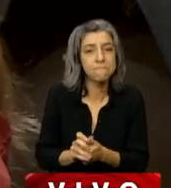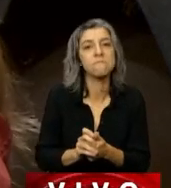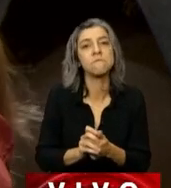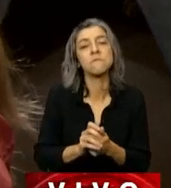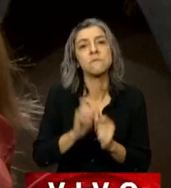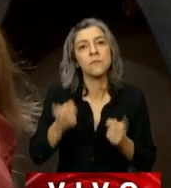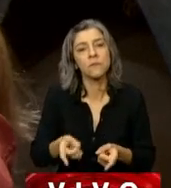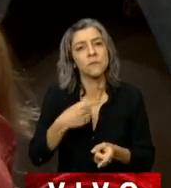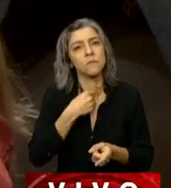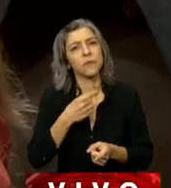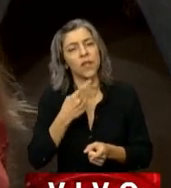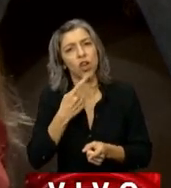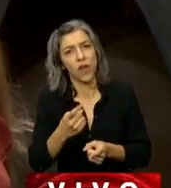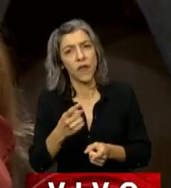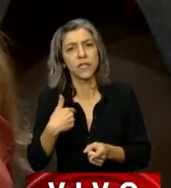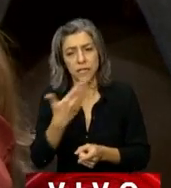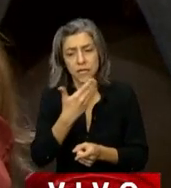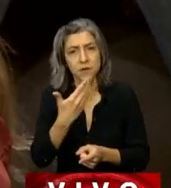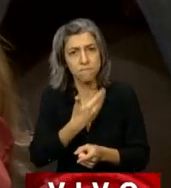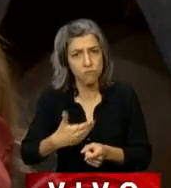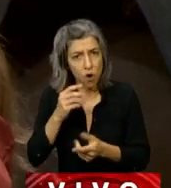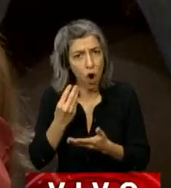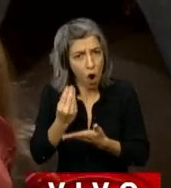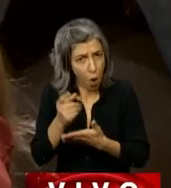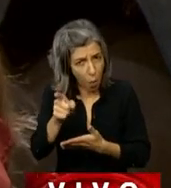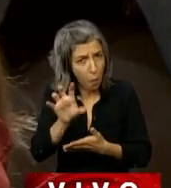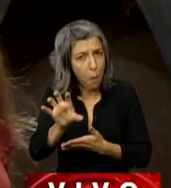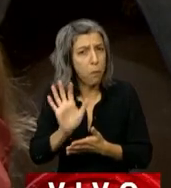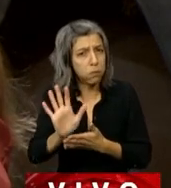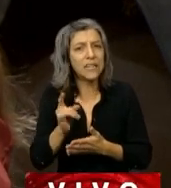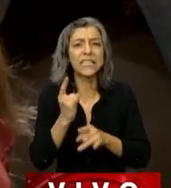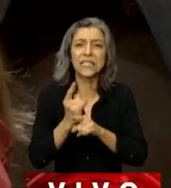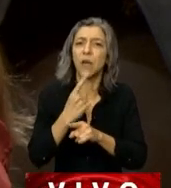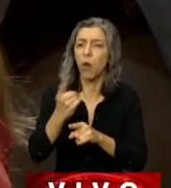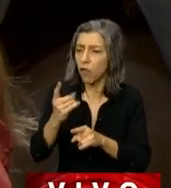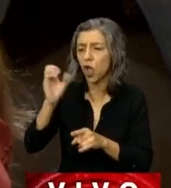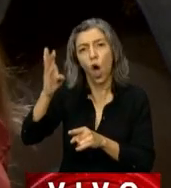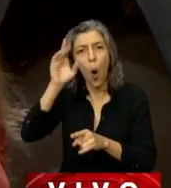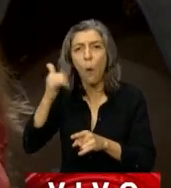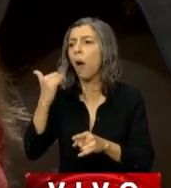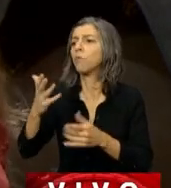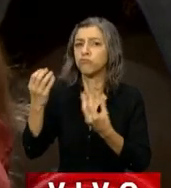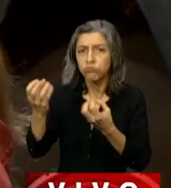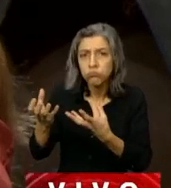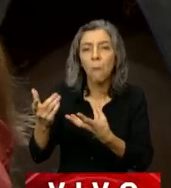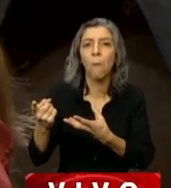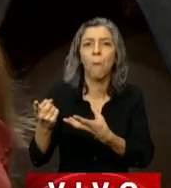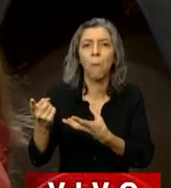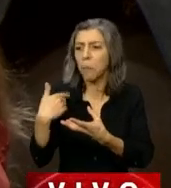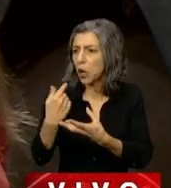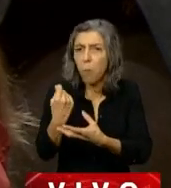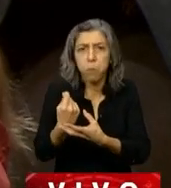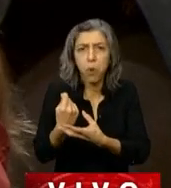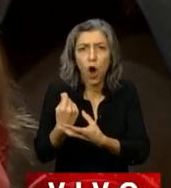aclarar que el gobernador siempre ha destacado la figura del ex gobernador Jorge Obey. Entonces, ¿por qué le firmó al Gobierno